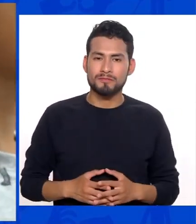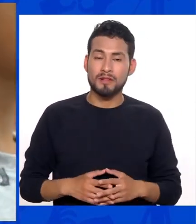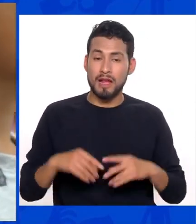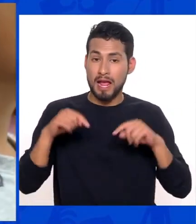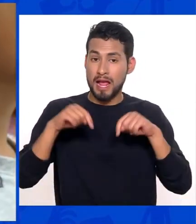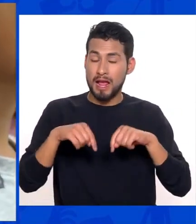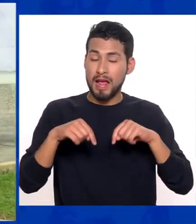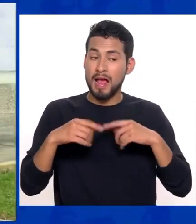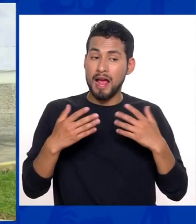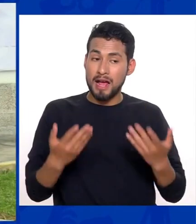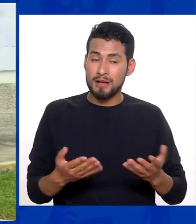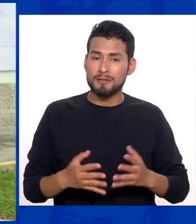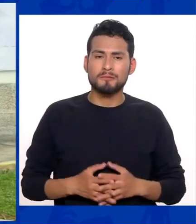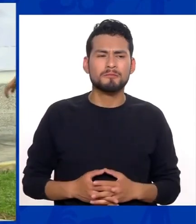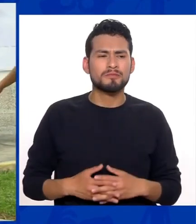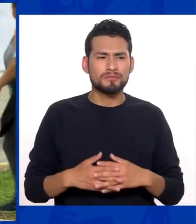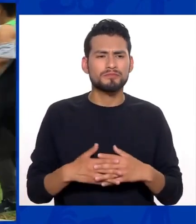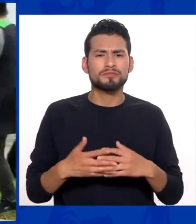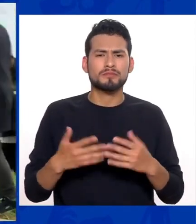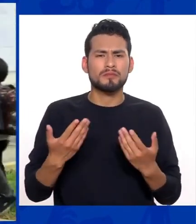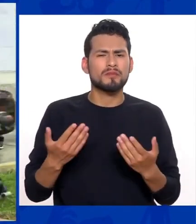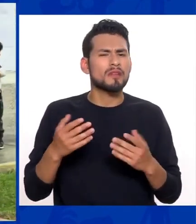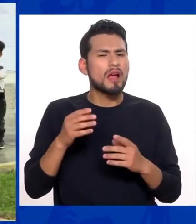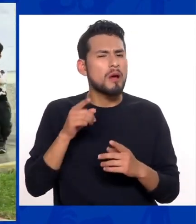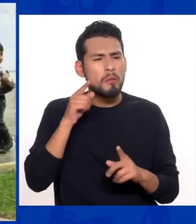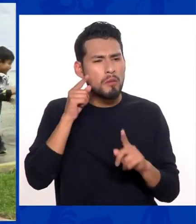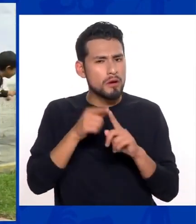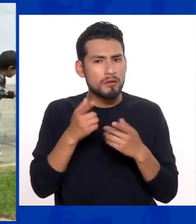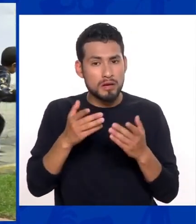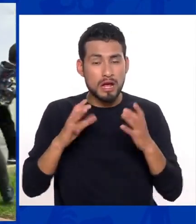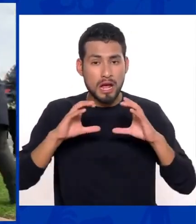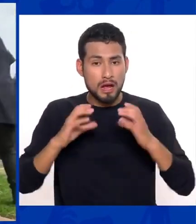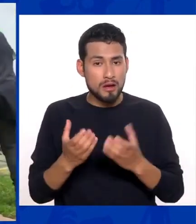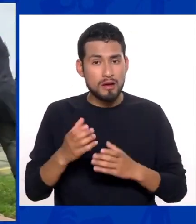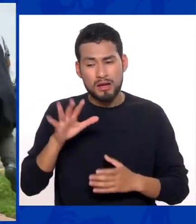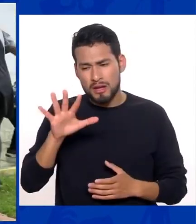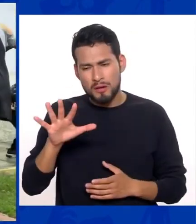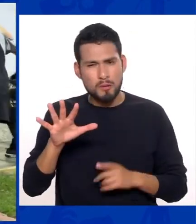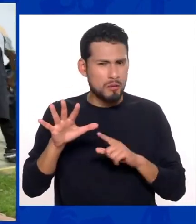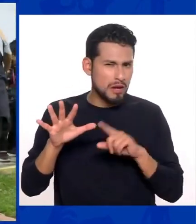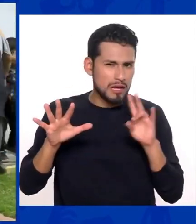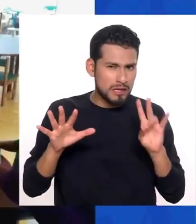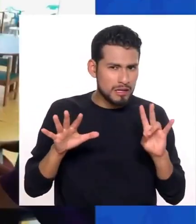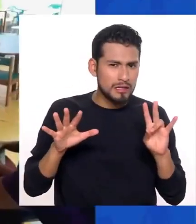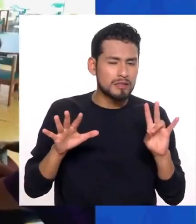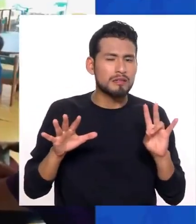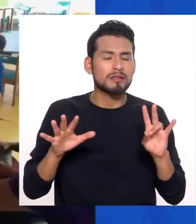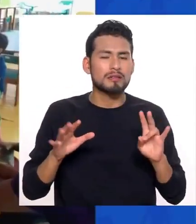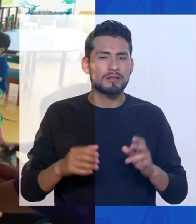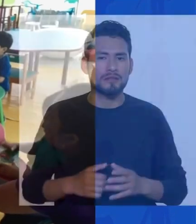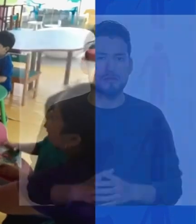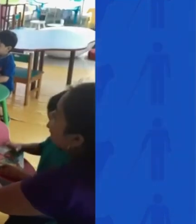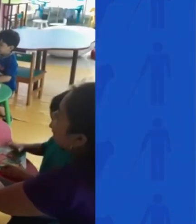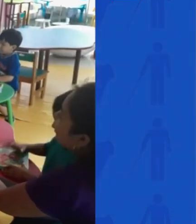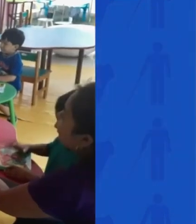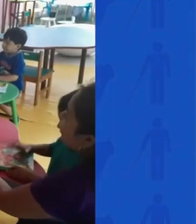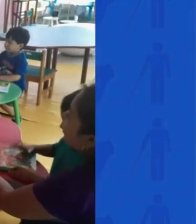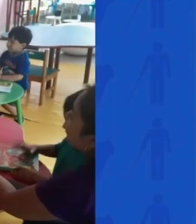la actualidad, nosotros tenemos aproximadamente en las aulas de 5 a 7 niños.